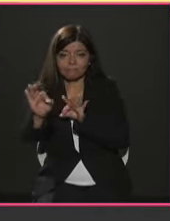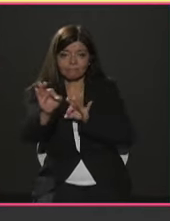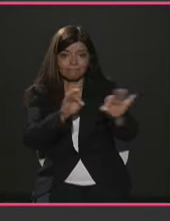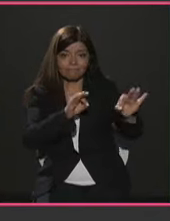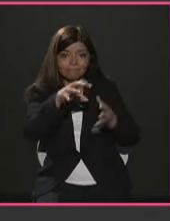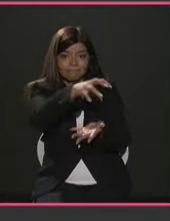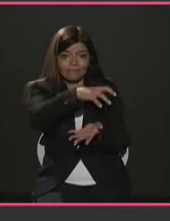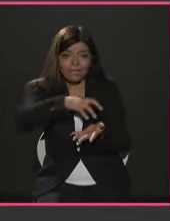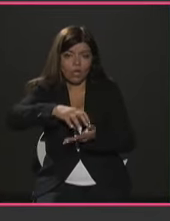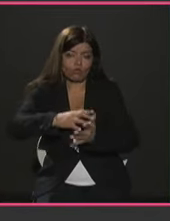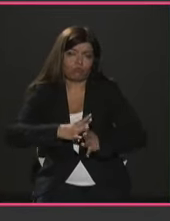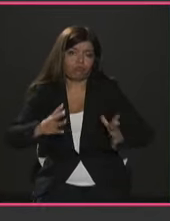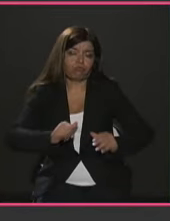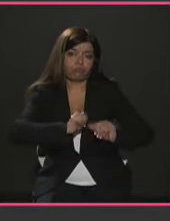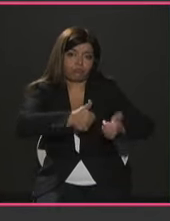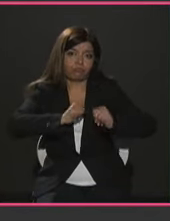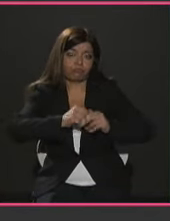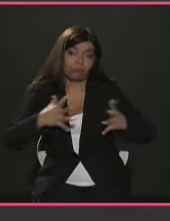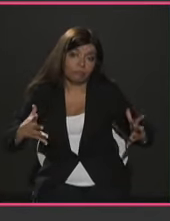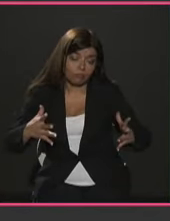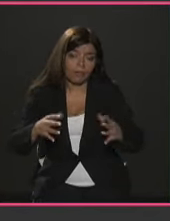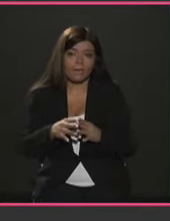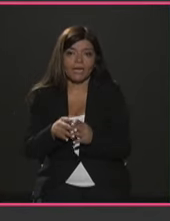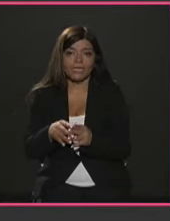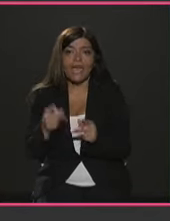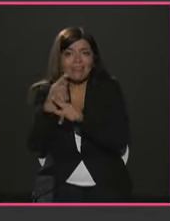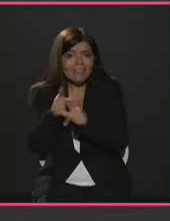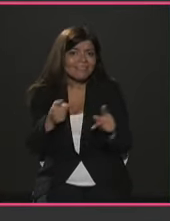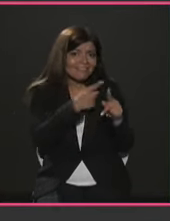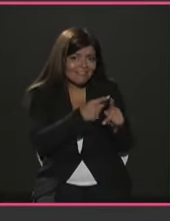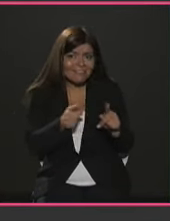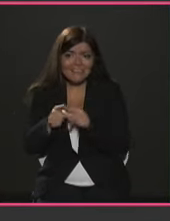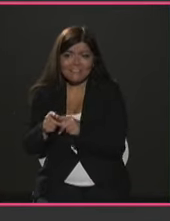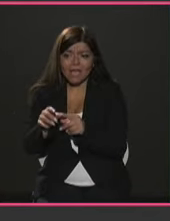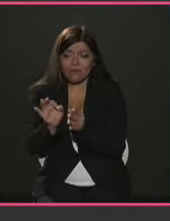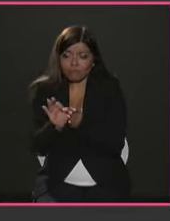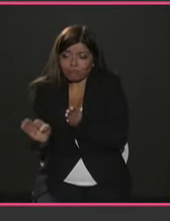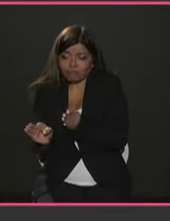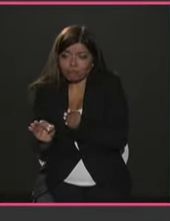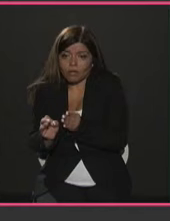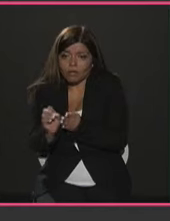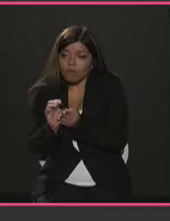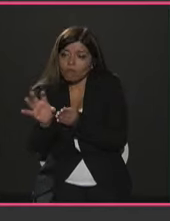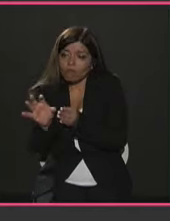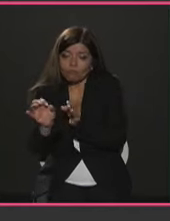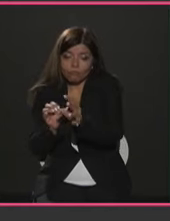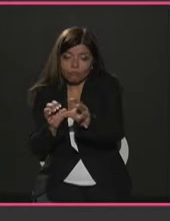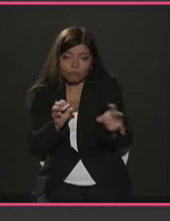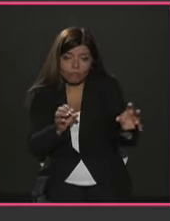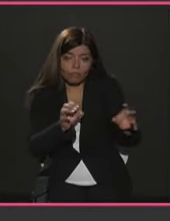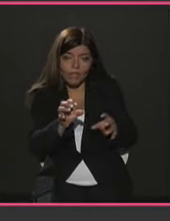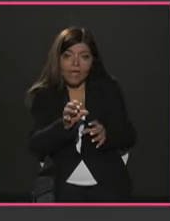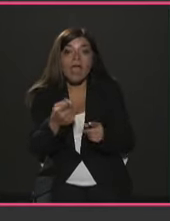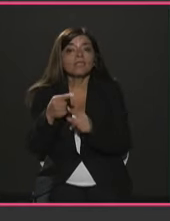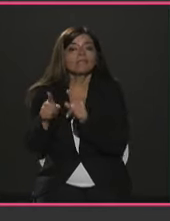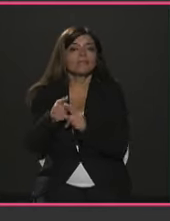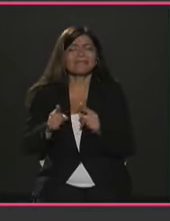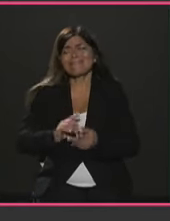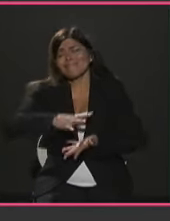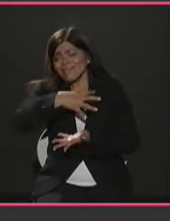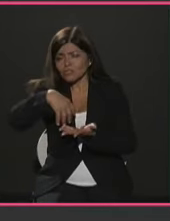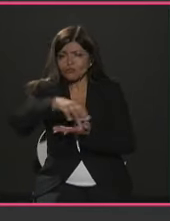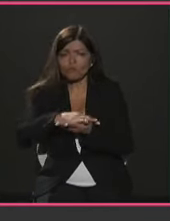más desafiantes eh de formas muy distintas escalarmente distintas y que